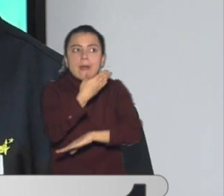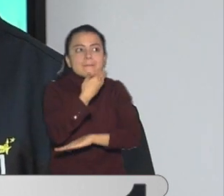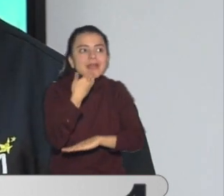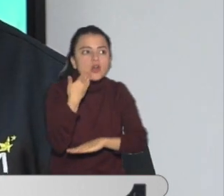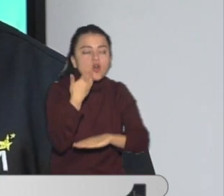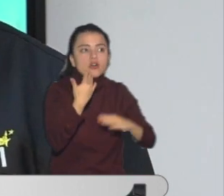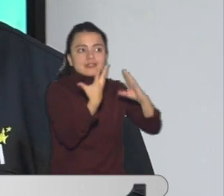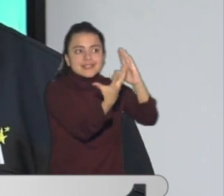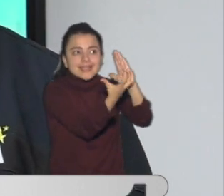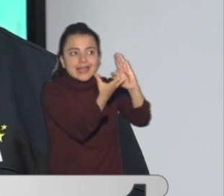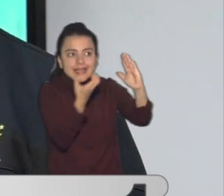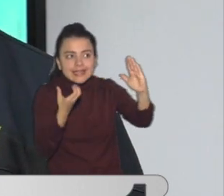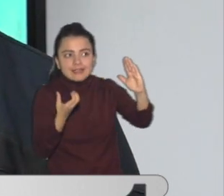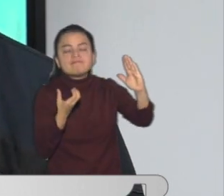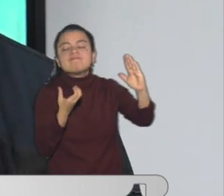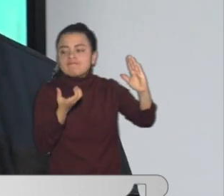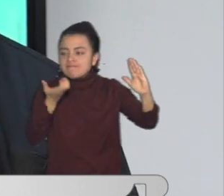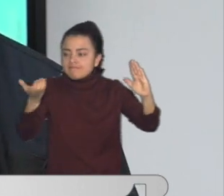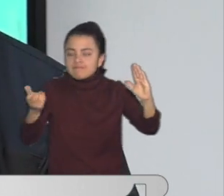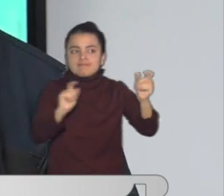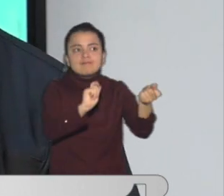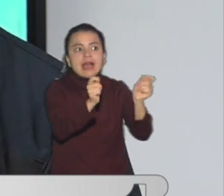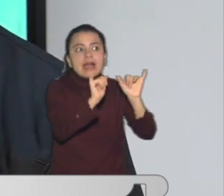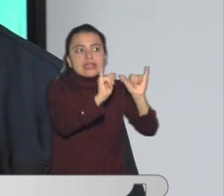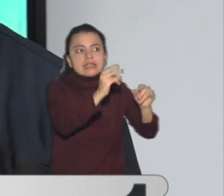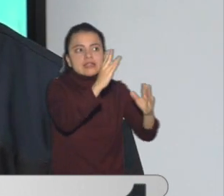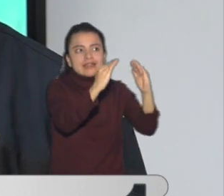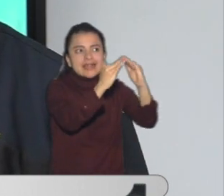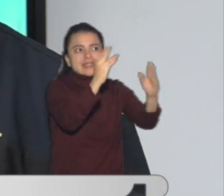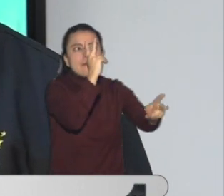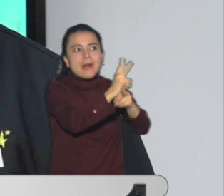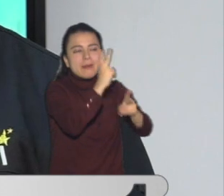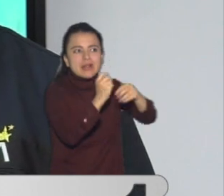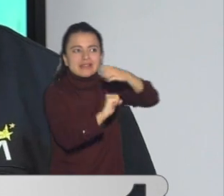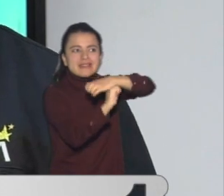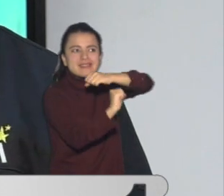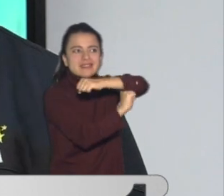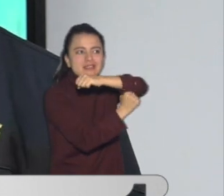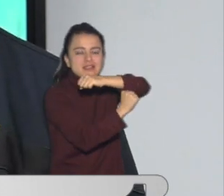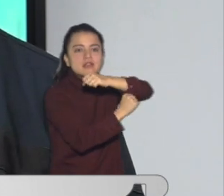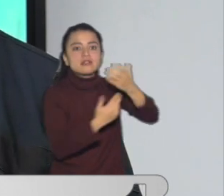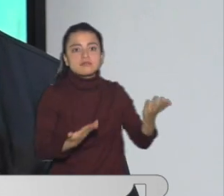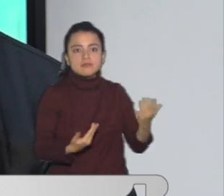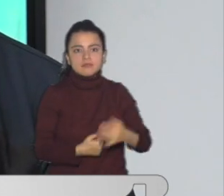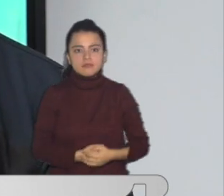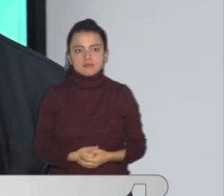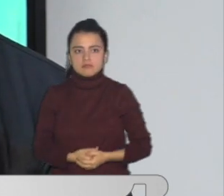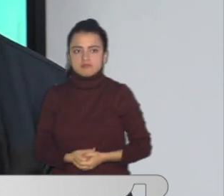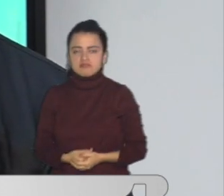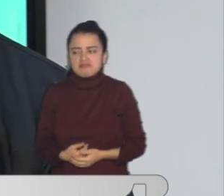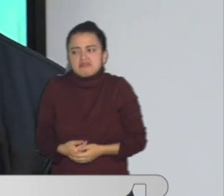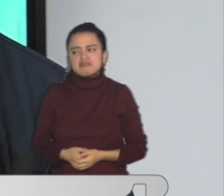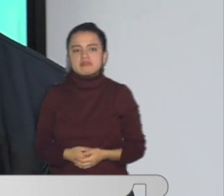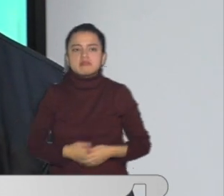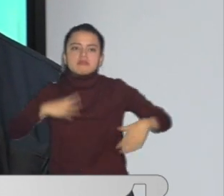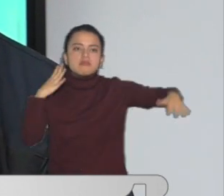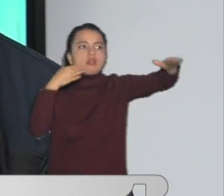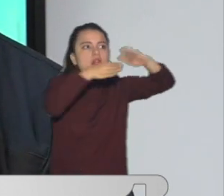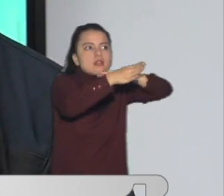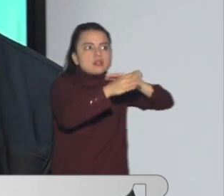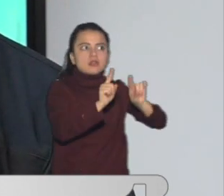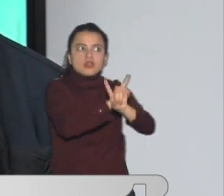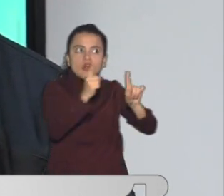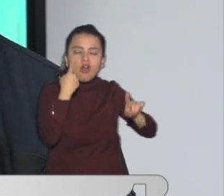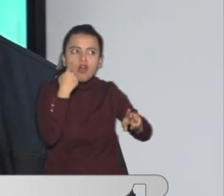fundamentalmente en construcciones que han sido objeto de ocupación de predios que ya se